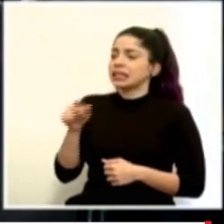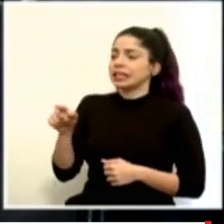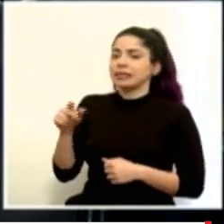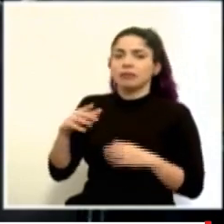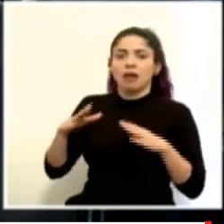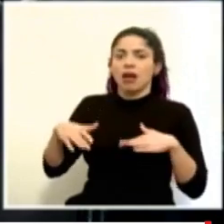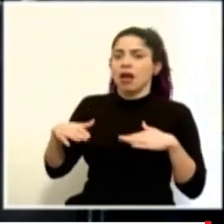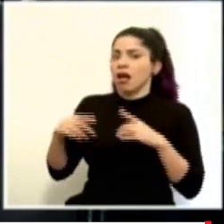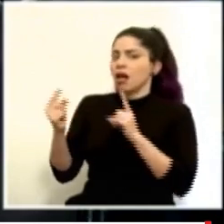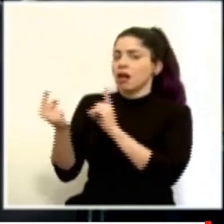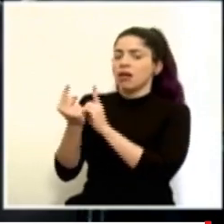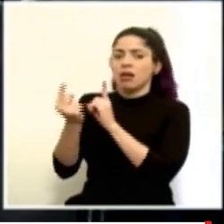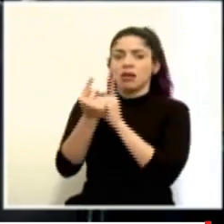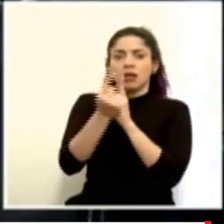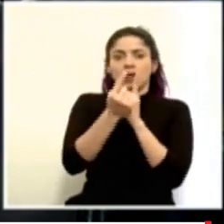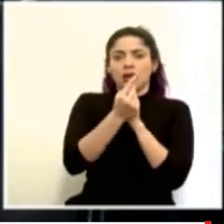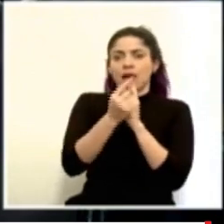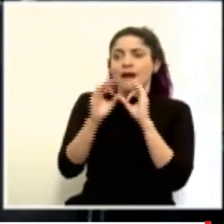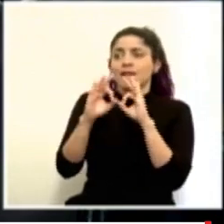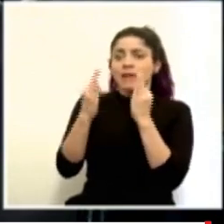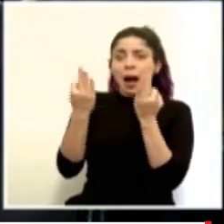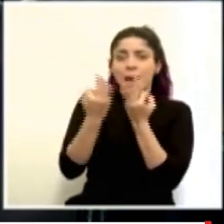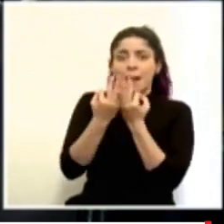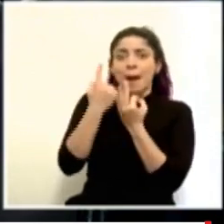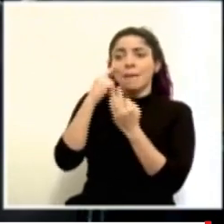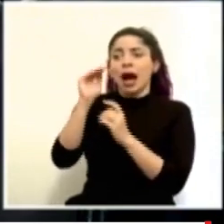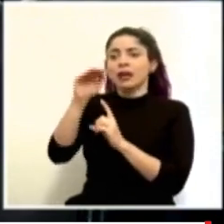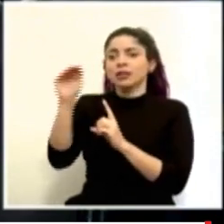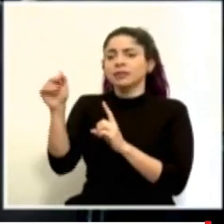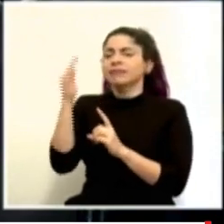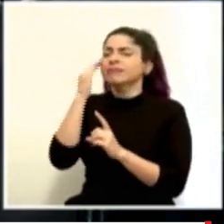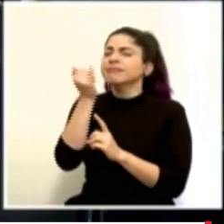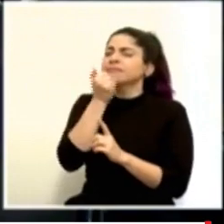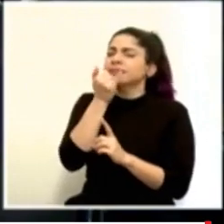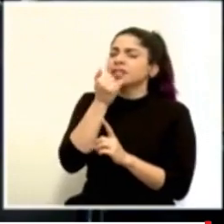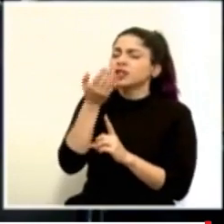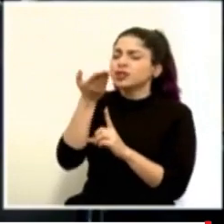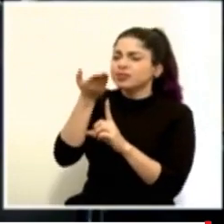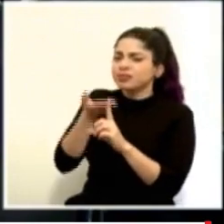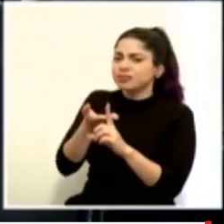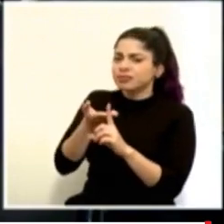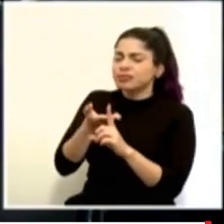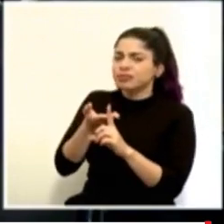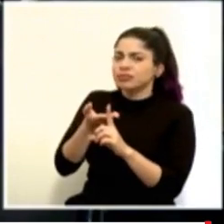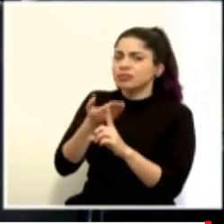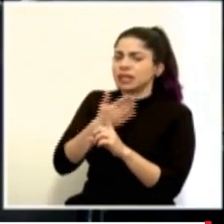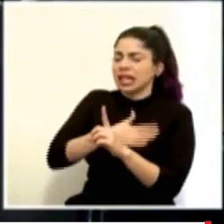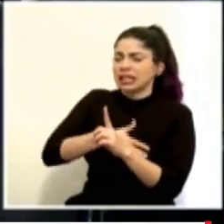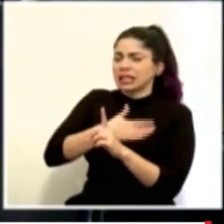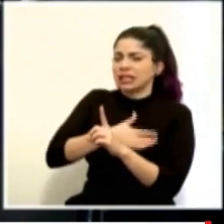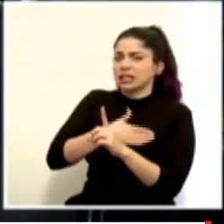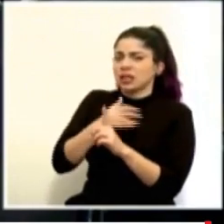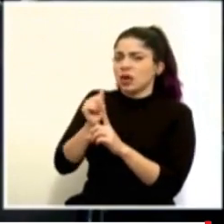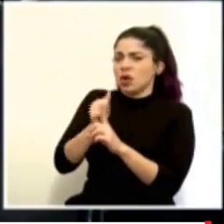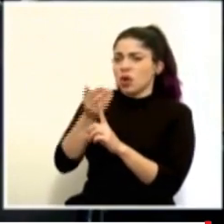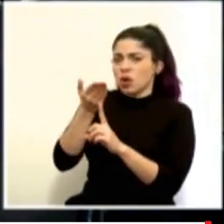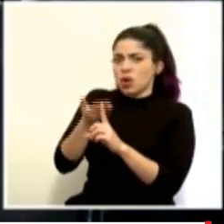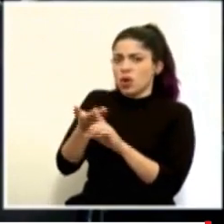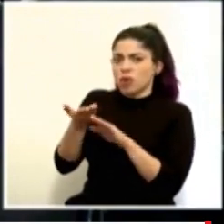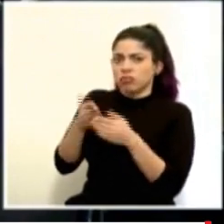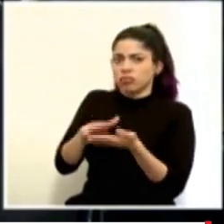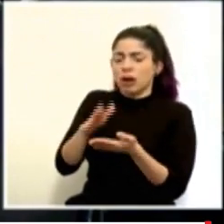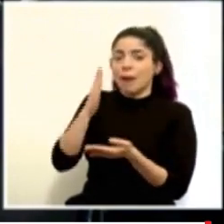tenía contactos familiares para dar la noticia. Quiero saber qué pasó específicamente lamentablemente con este